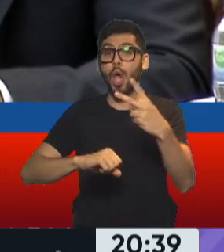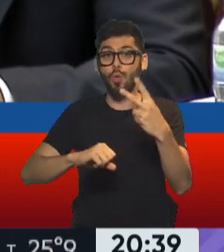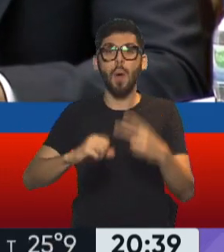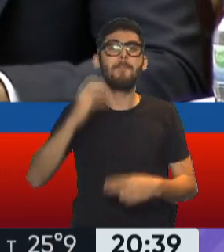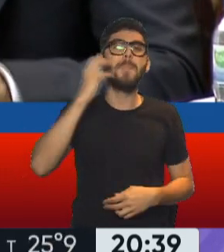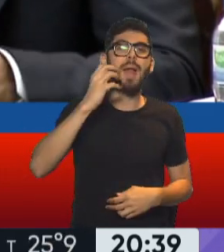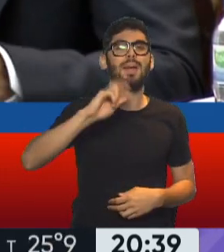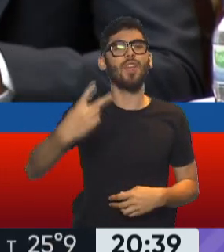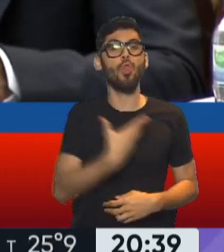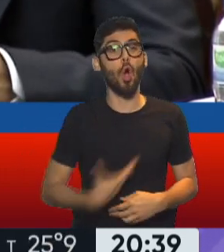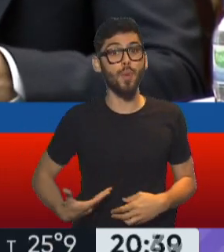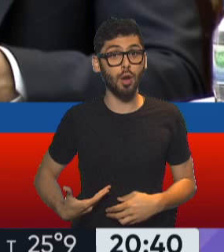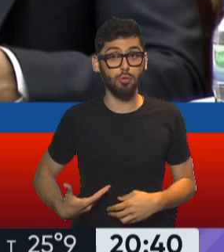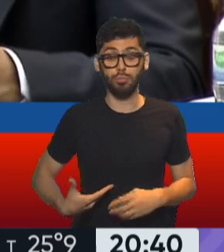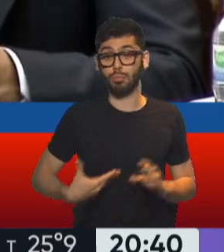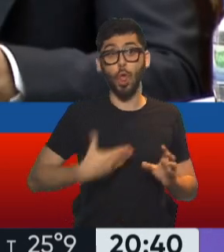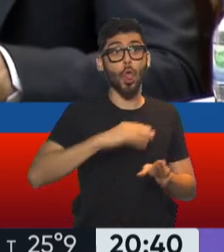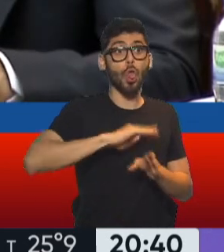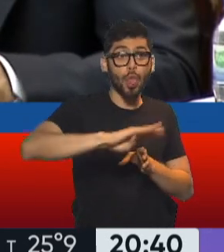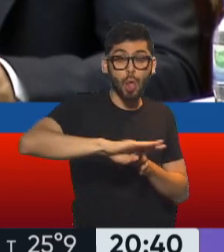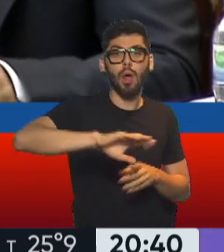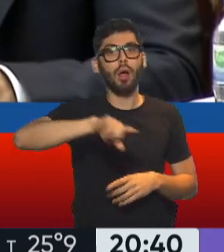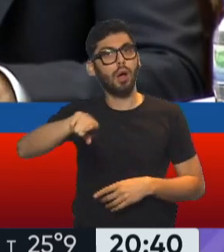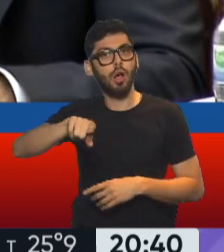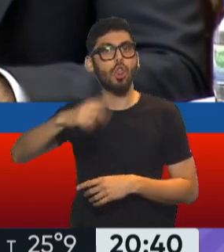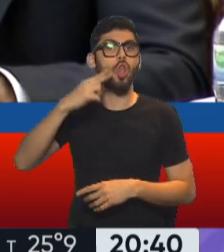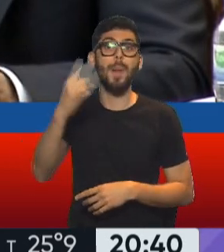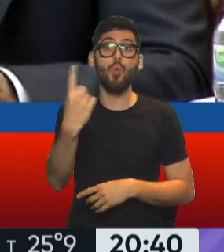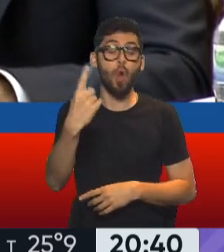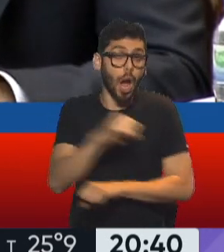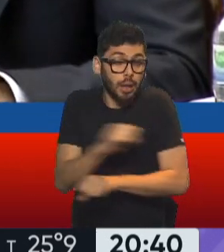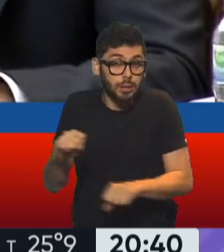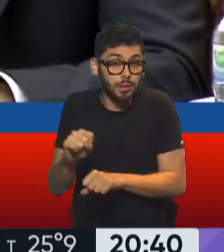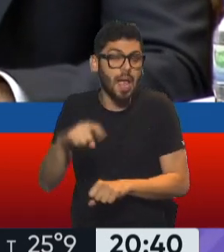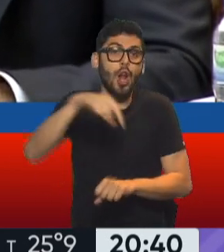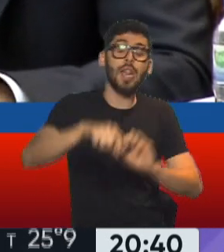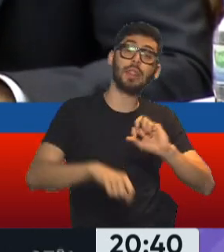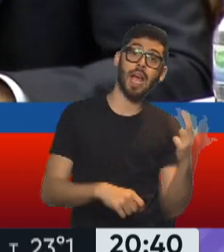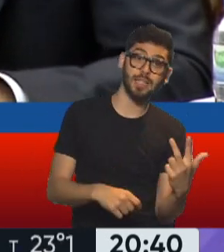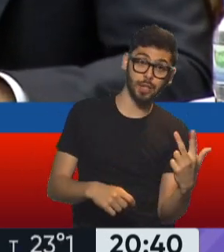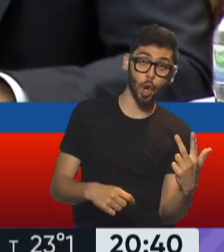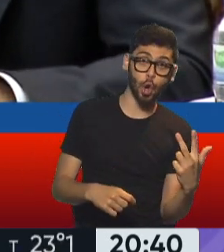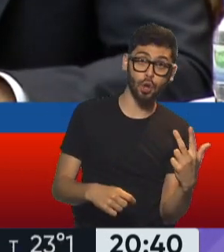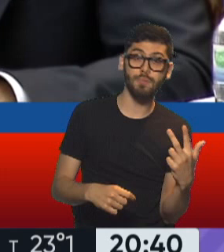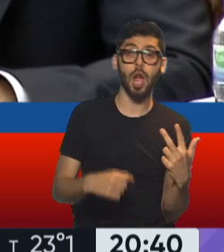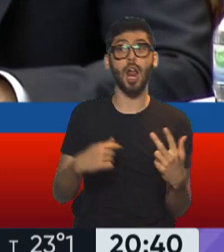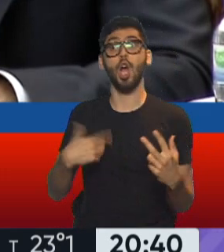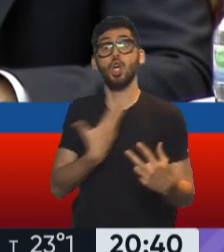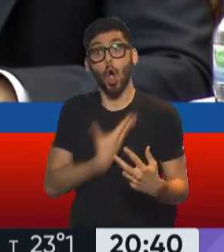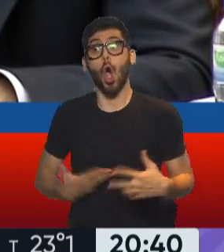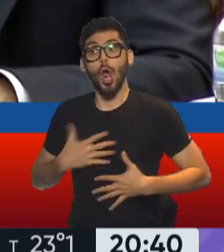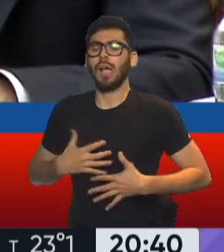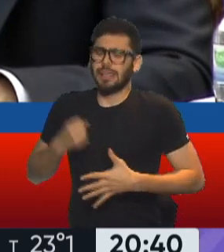de Menem terminó en la crisis del 2001. Y este es el tercer ciclo de endeudamiento que nuestro gobierno está haciendo con un gran